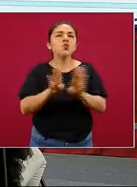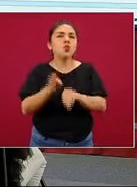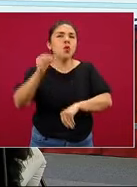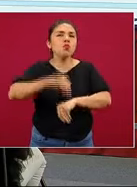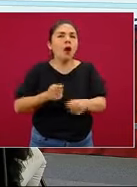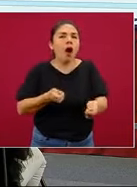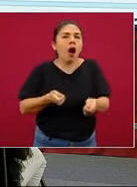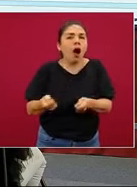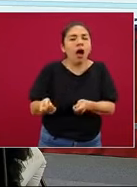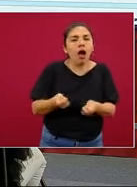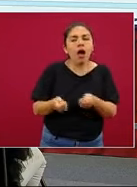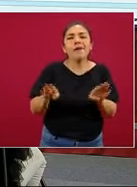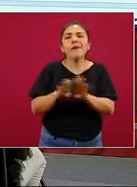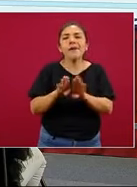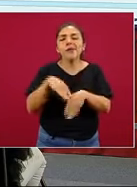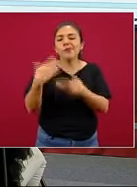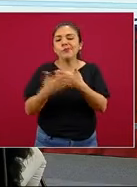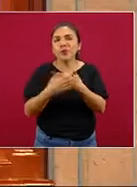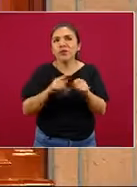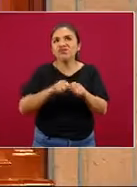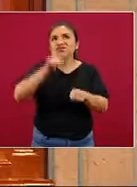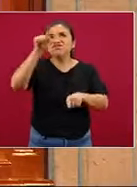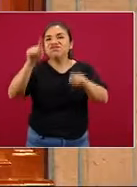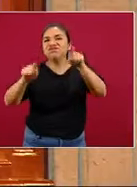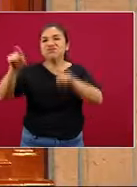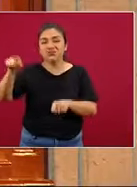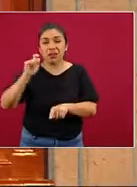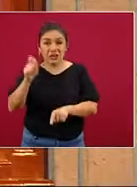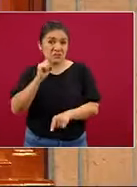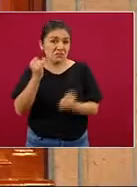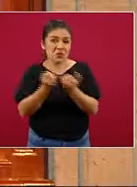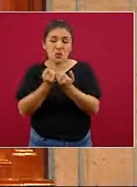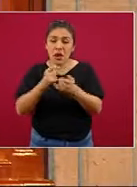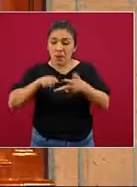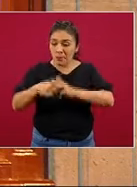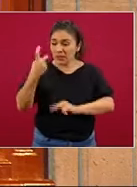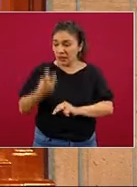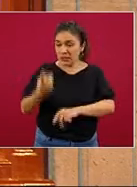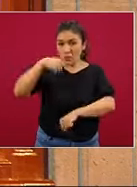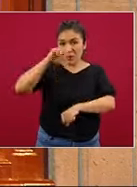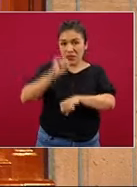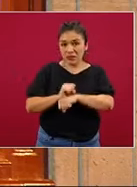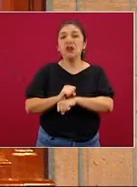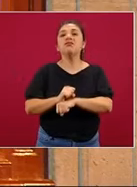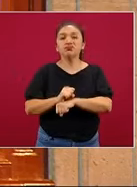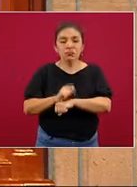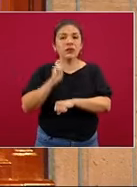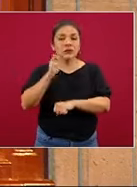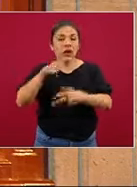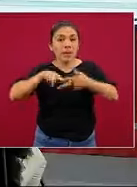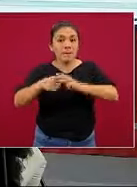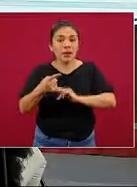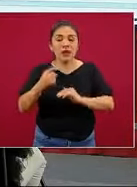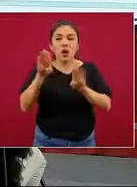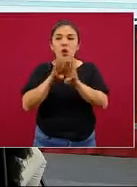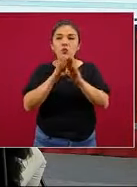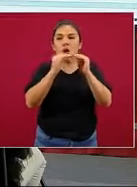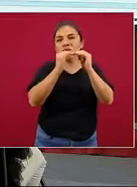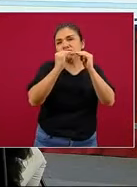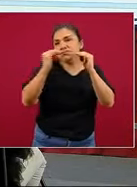tanto la tendencia de la curva epidémica, que también, como hemos visto desde inicios de semana, que prácticamente iniciamos con una meseta